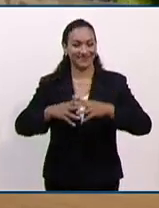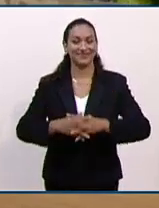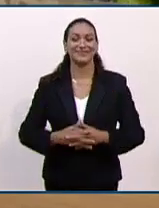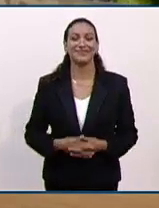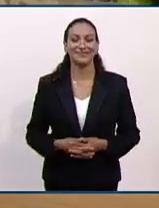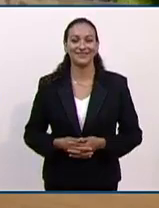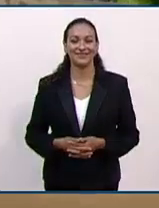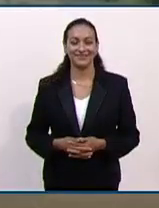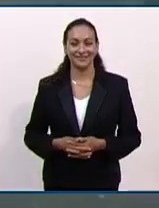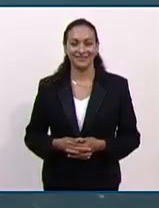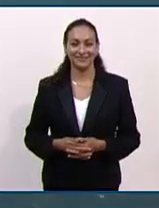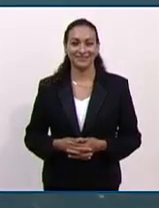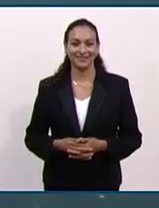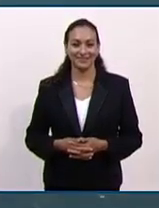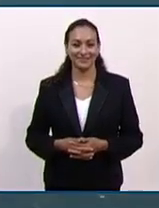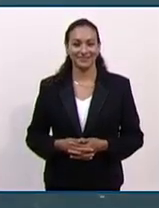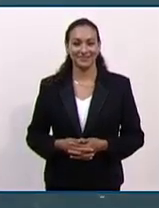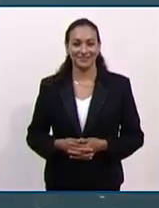acompáñenos.